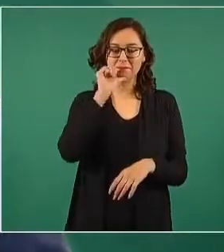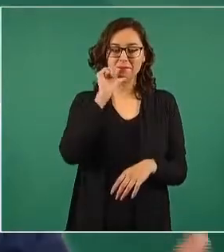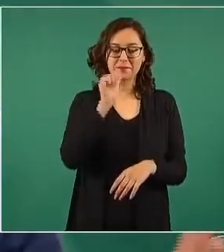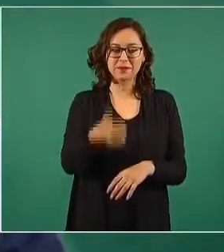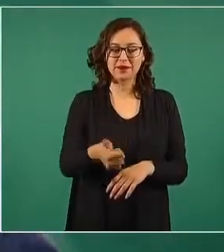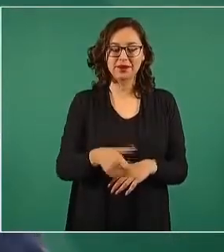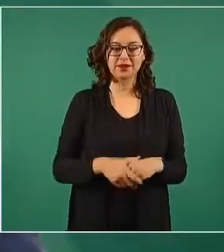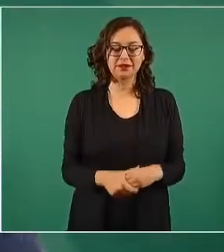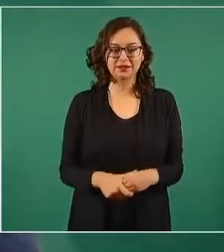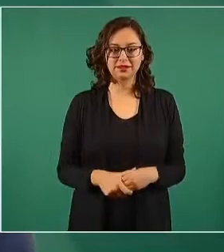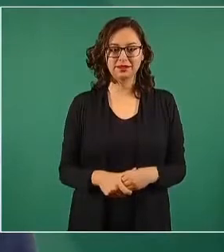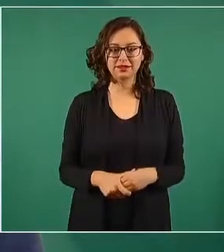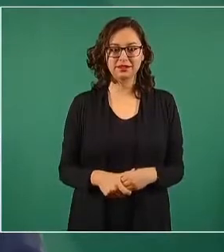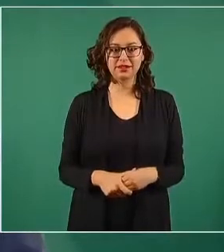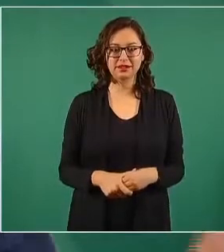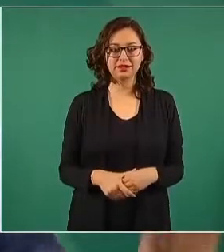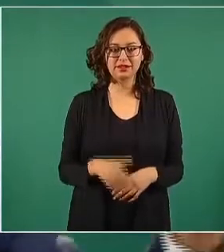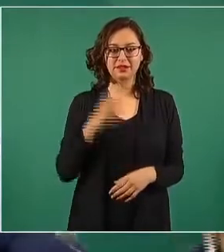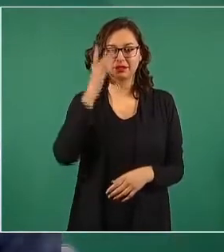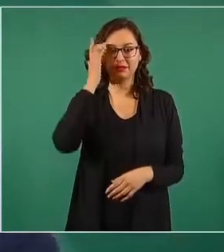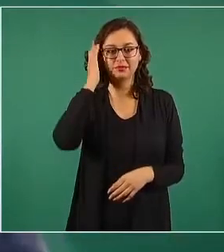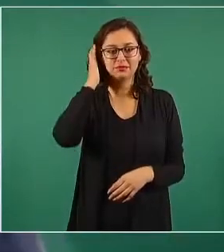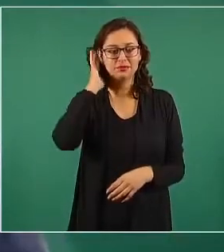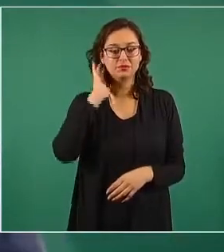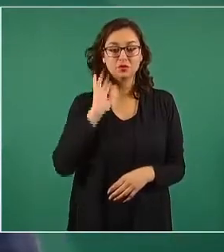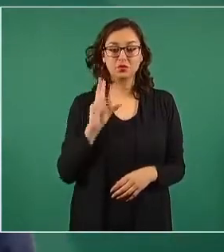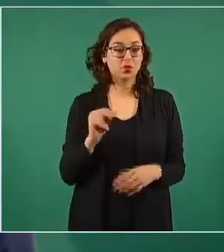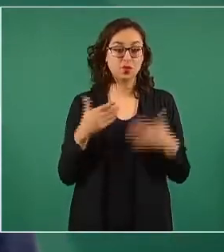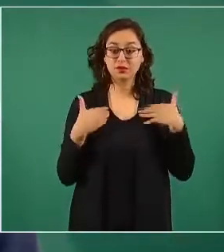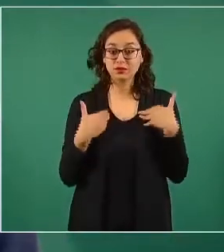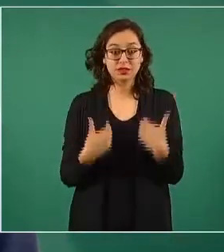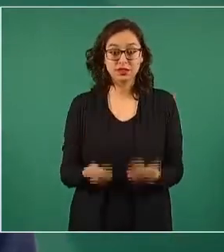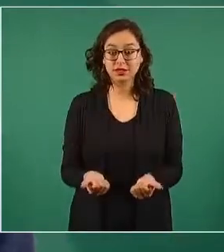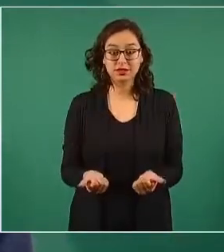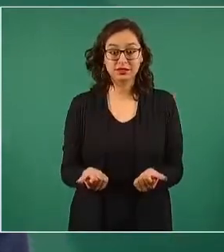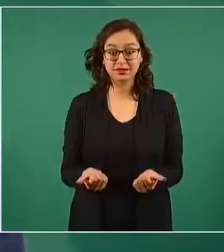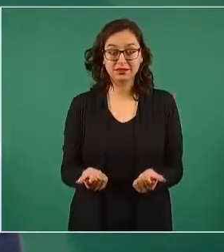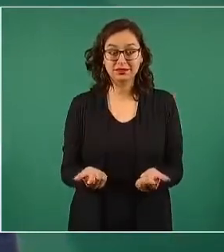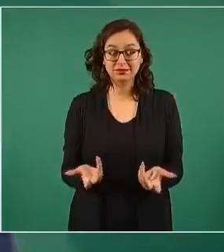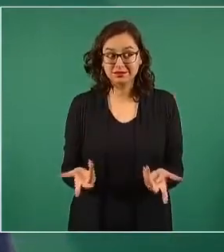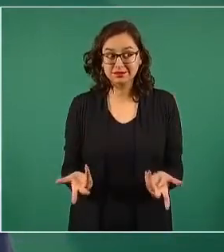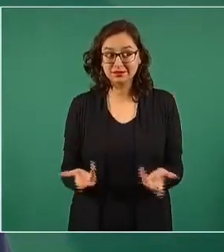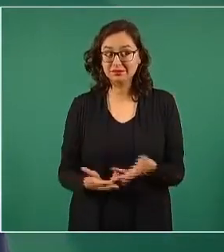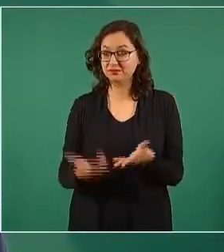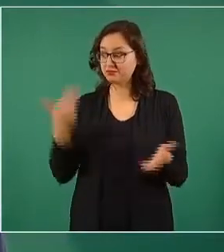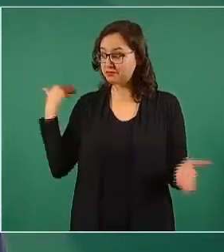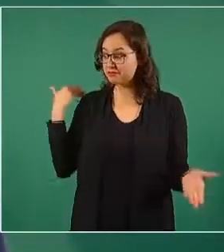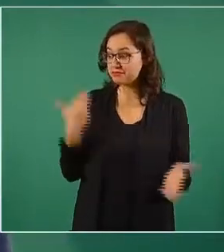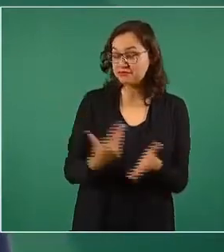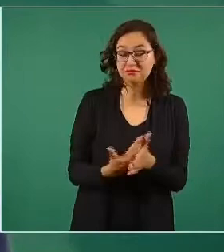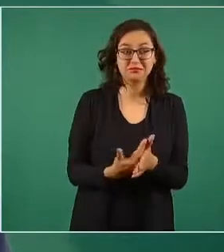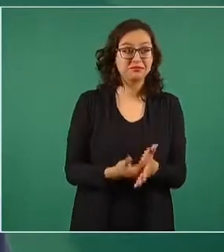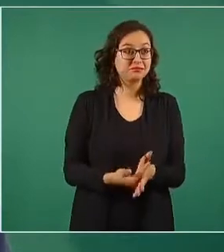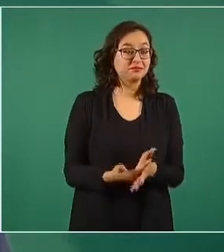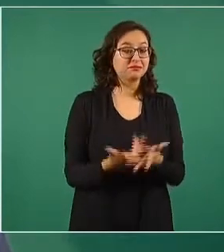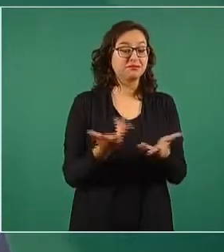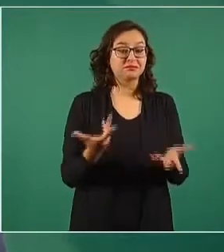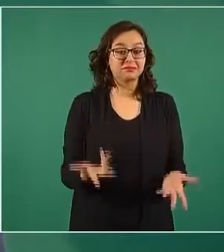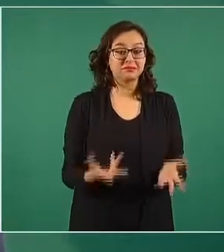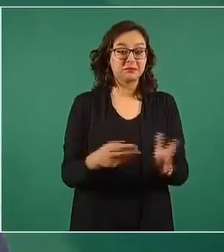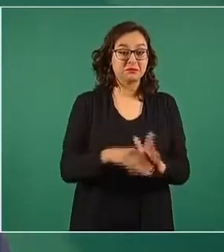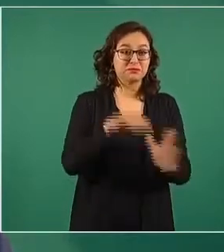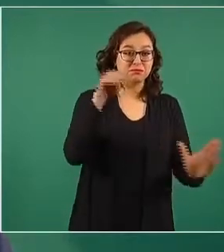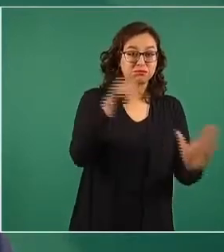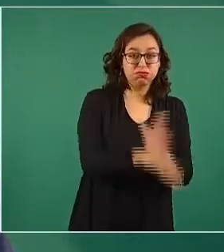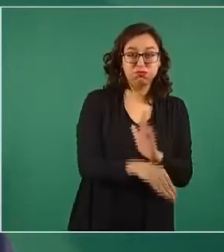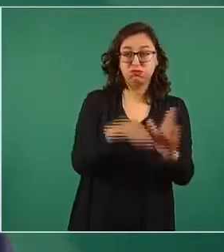no han asumido la responsabilidad que tuvieron en la